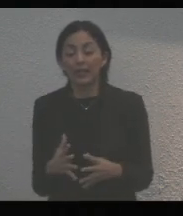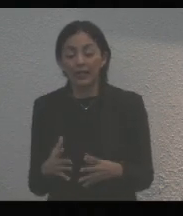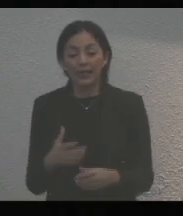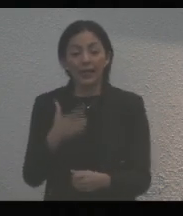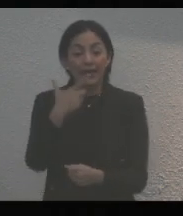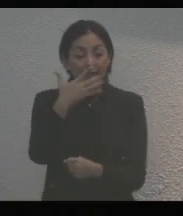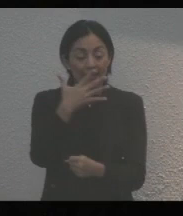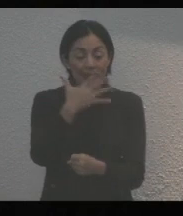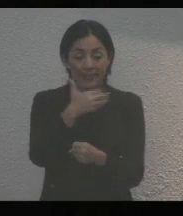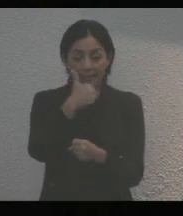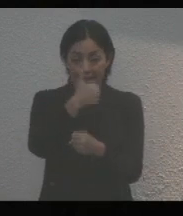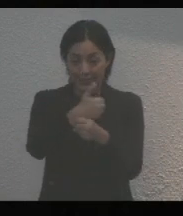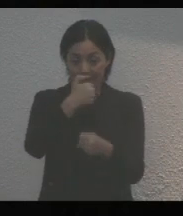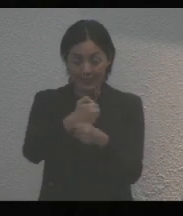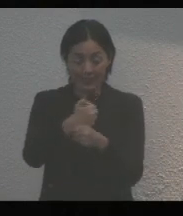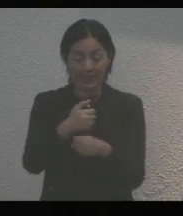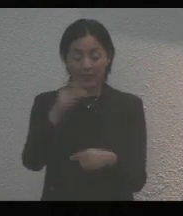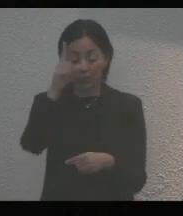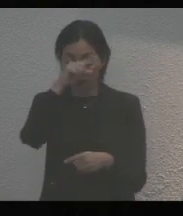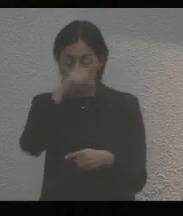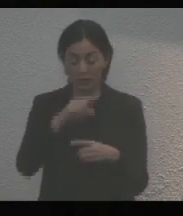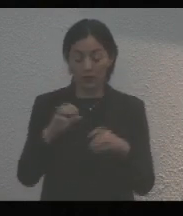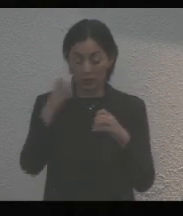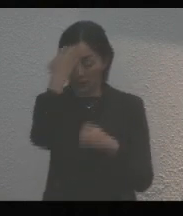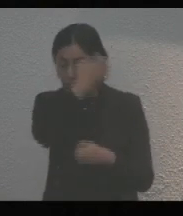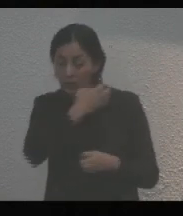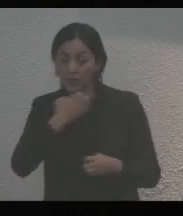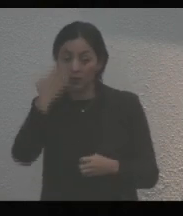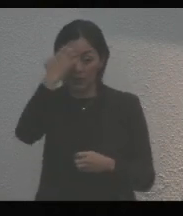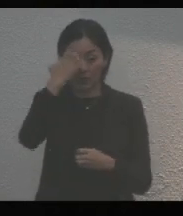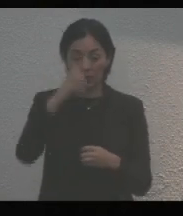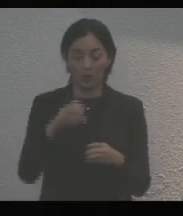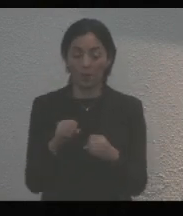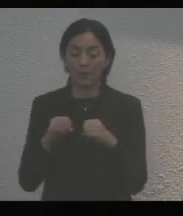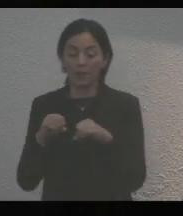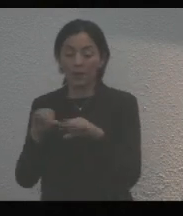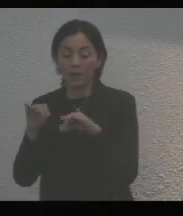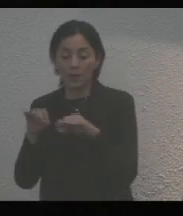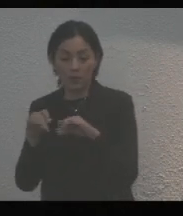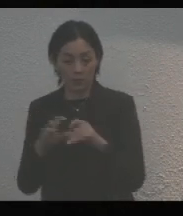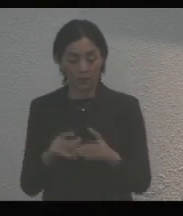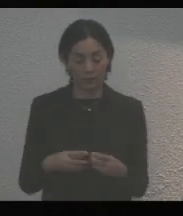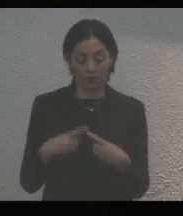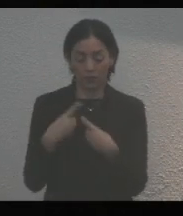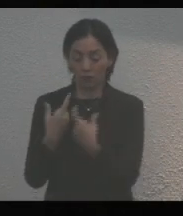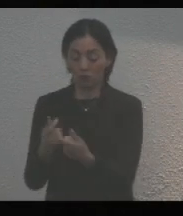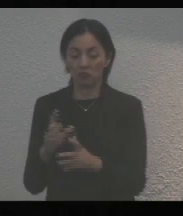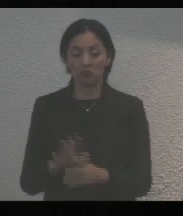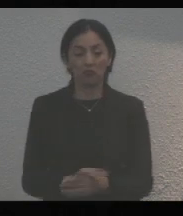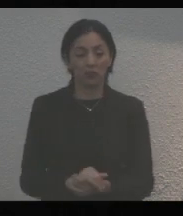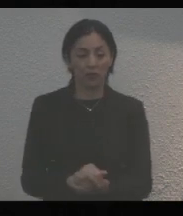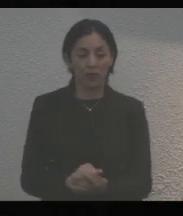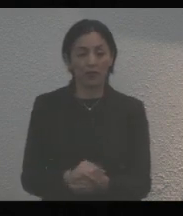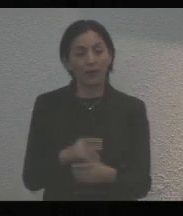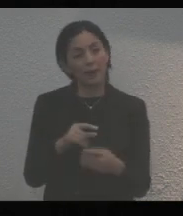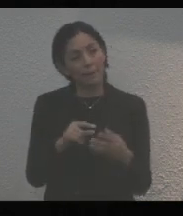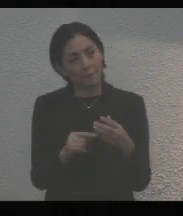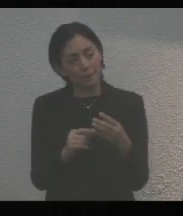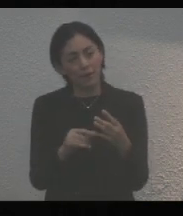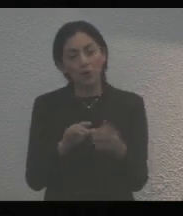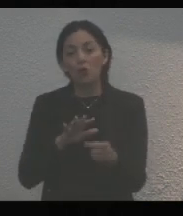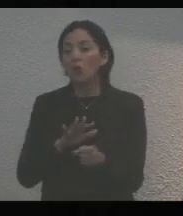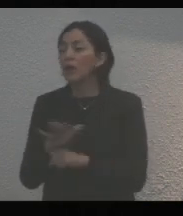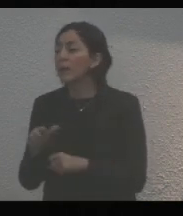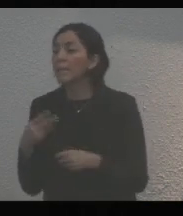. Sexto, el Consejo de Evaluación emitirá una convocatoria con la antelación necesaria a fin de que